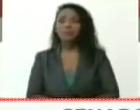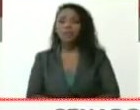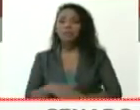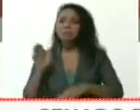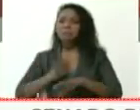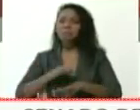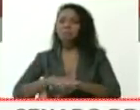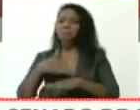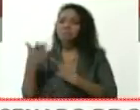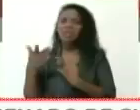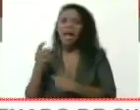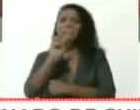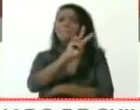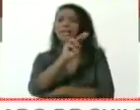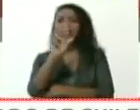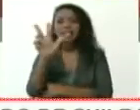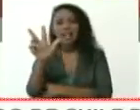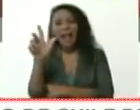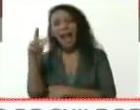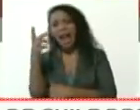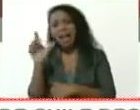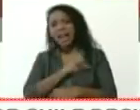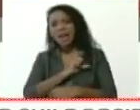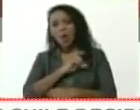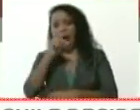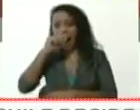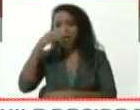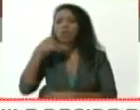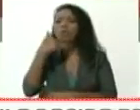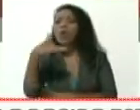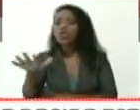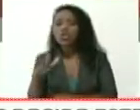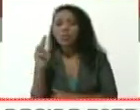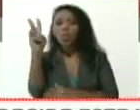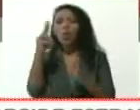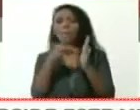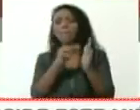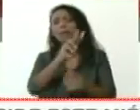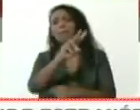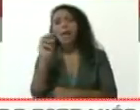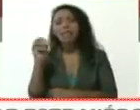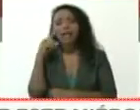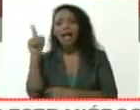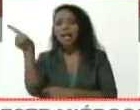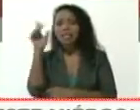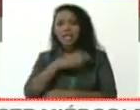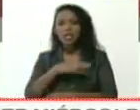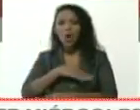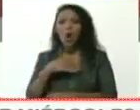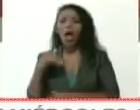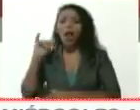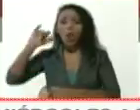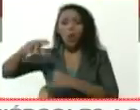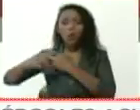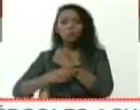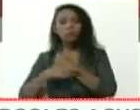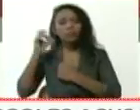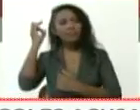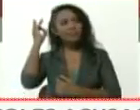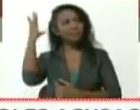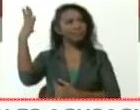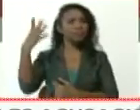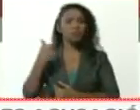ocurrir el 23 de enero del año que viene, cuando se cumple un año que aquel señor como un loco se autojuramentó en una plaza